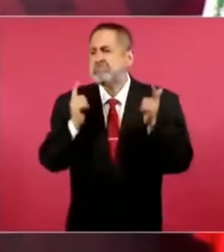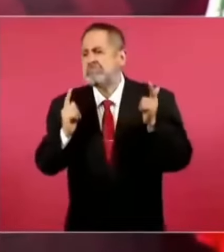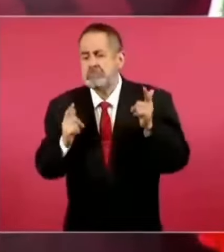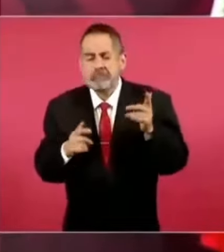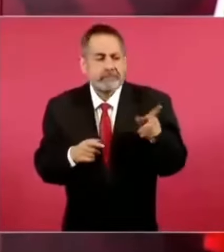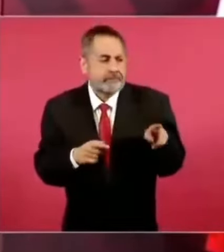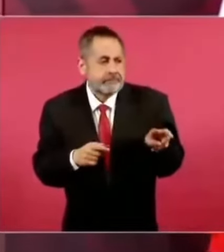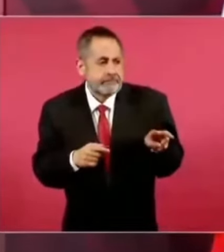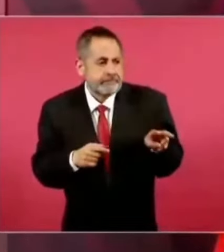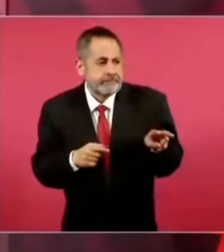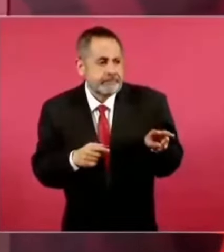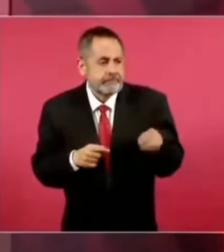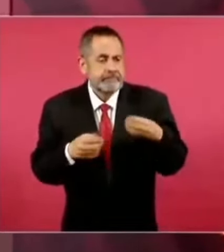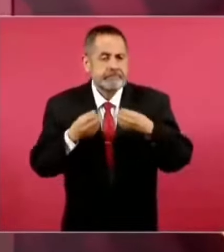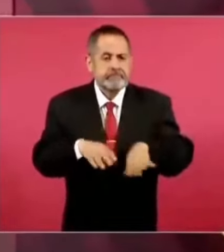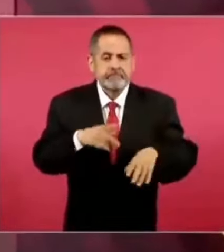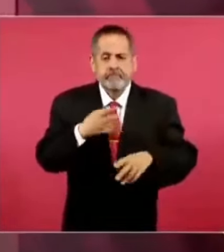eso